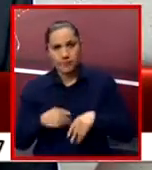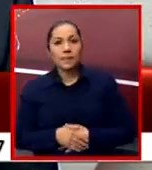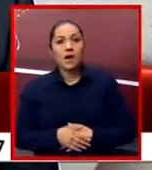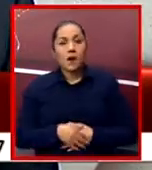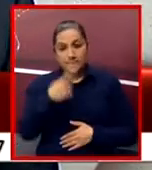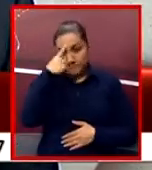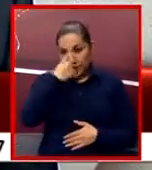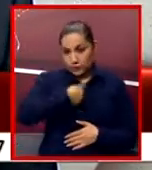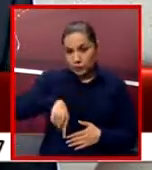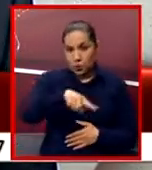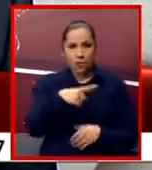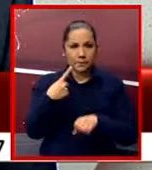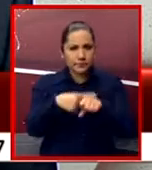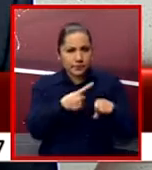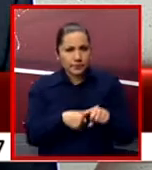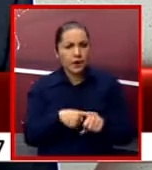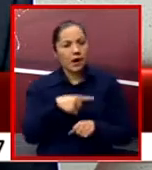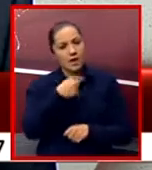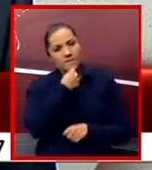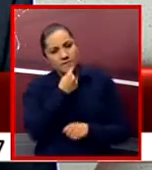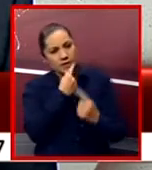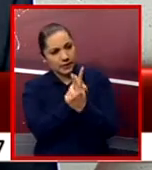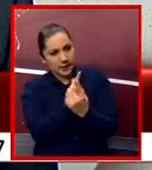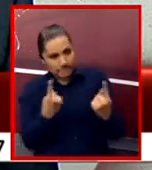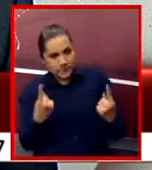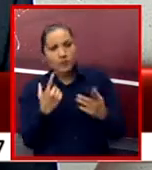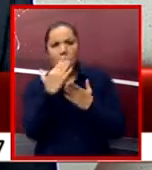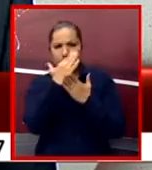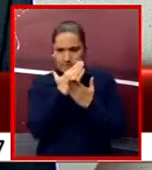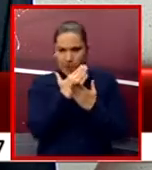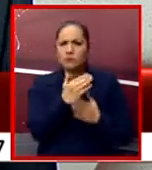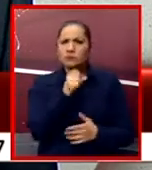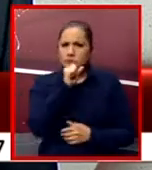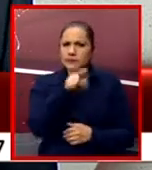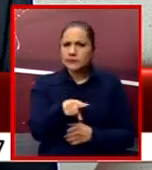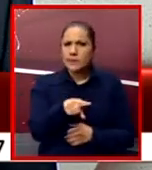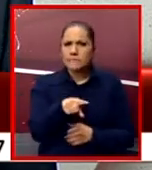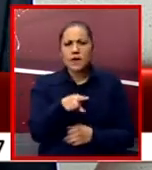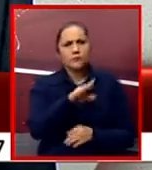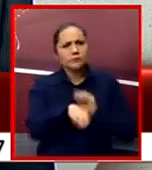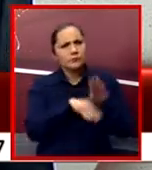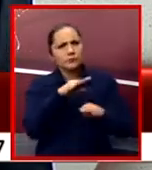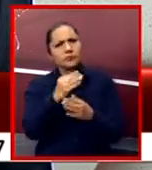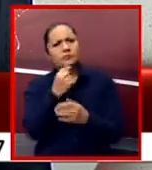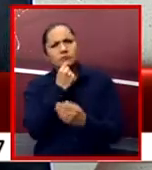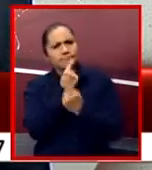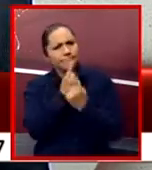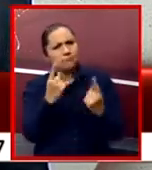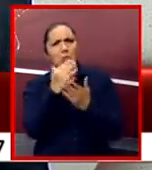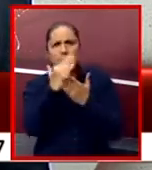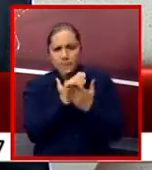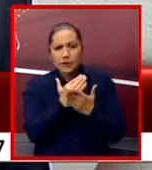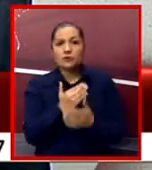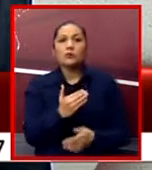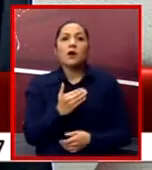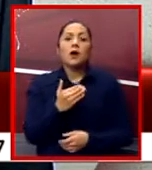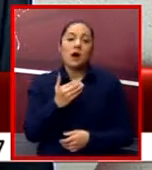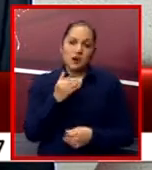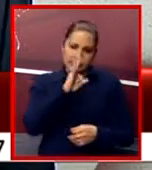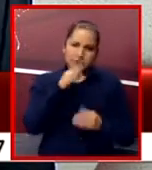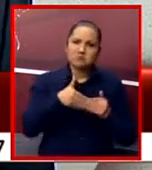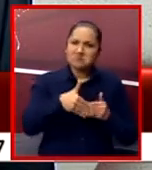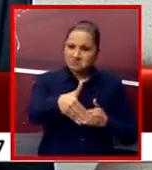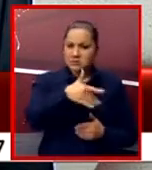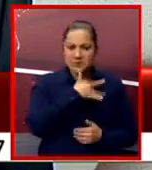infantil y estamos convencidos que habrá todavía un descenso. La razón de muerte materna con una disminución